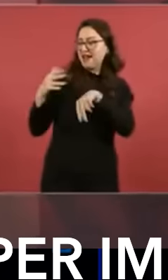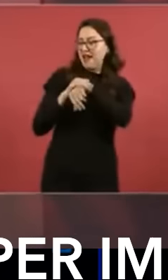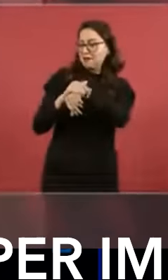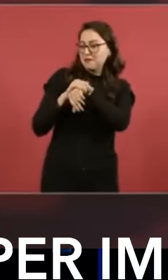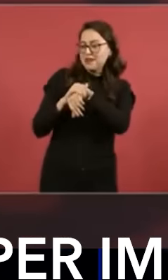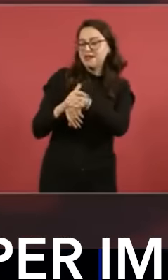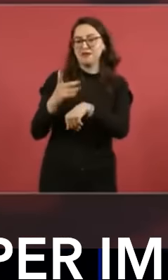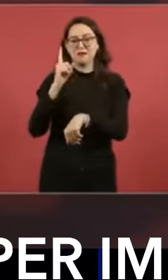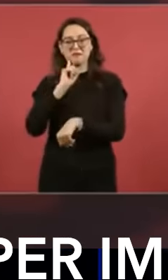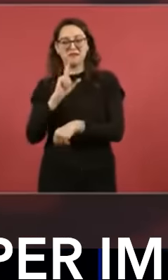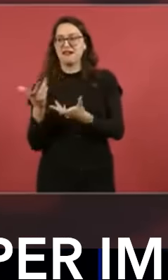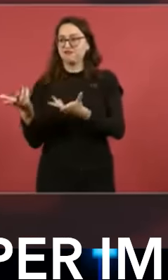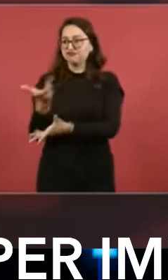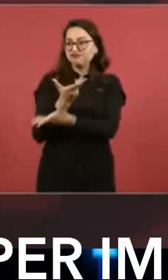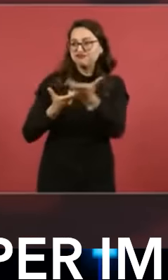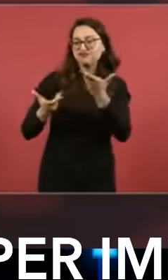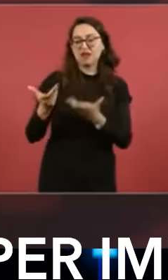amigos, amigas,